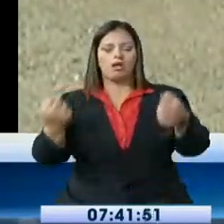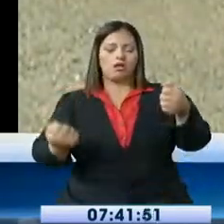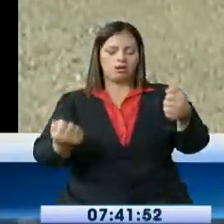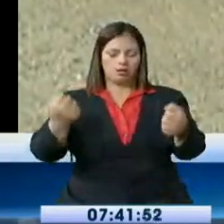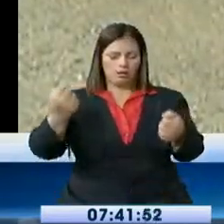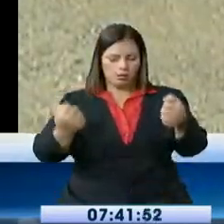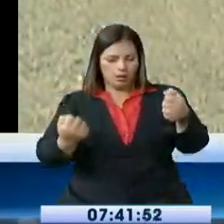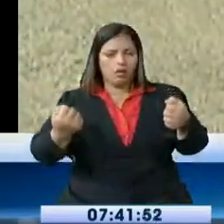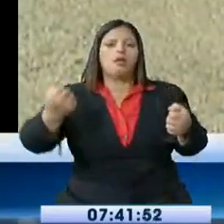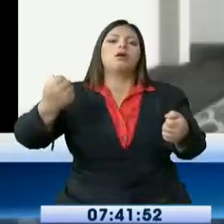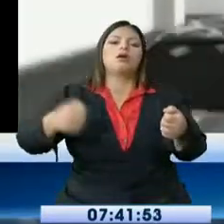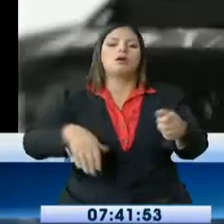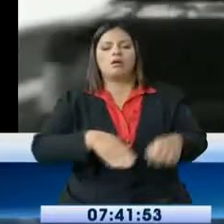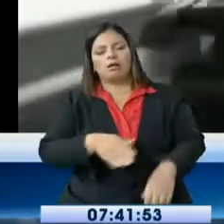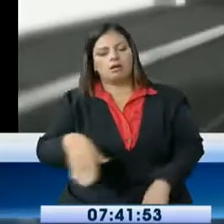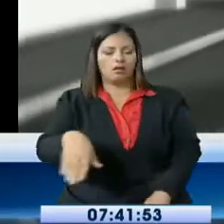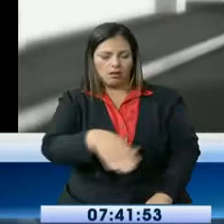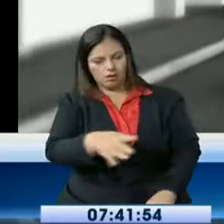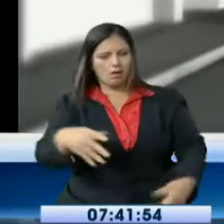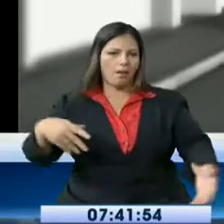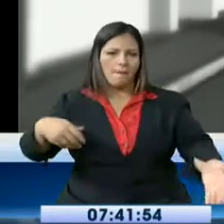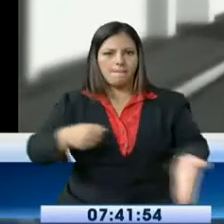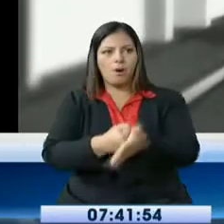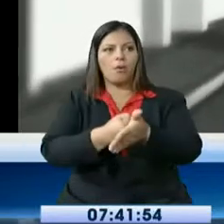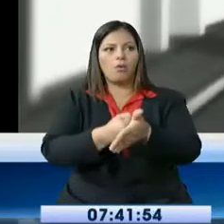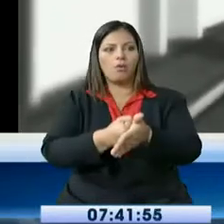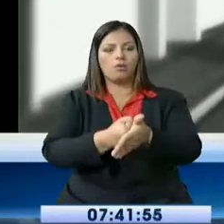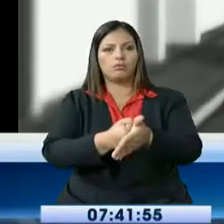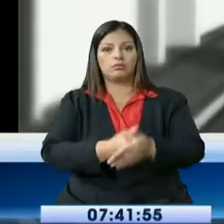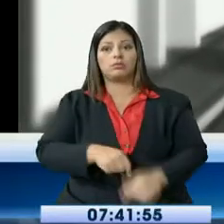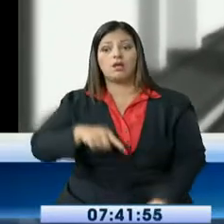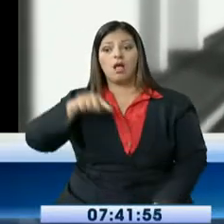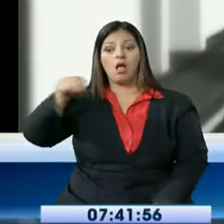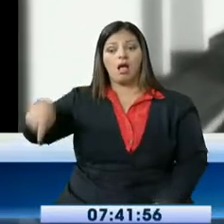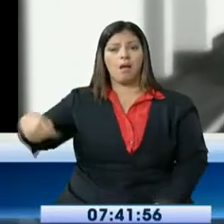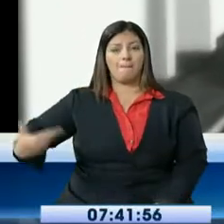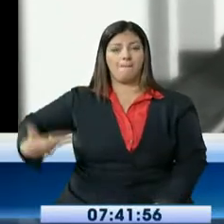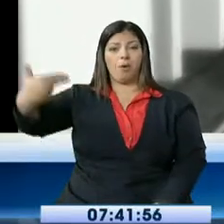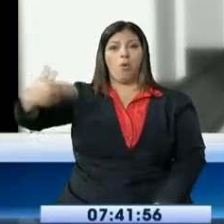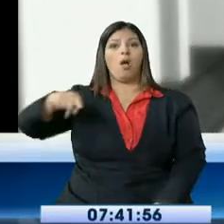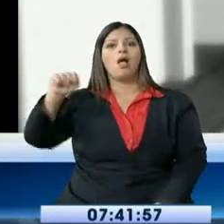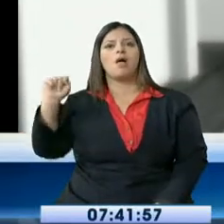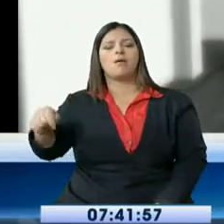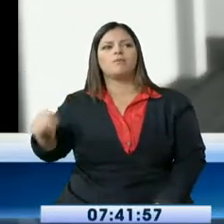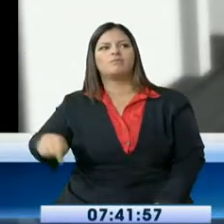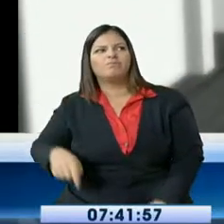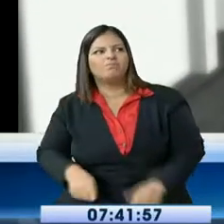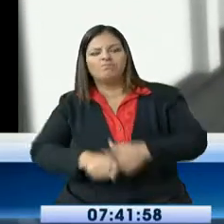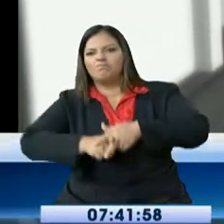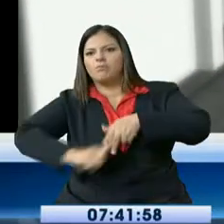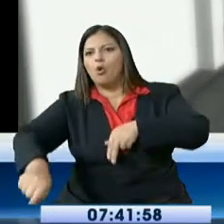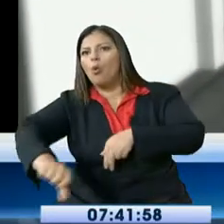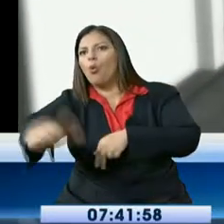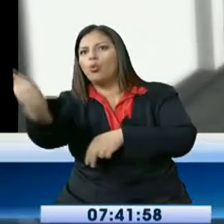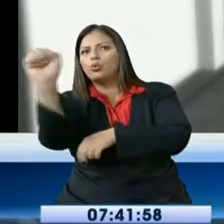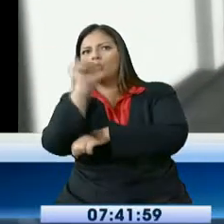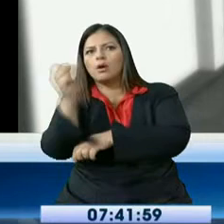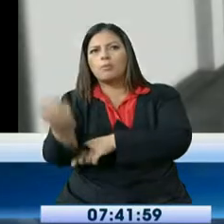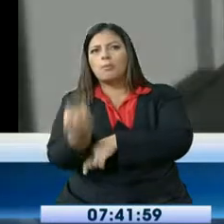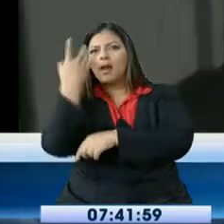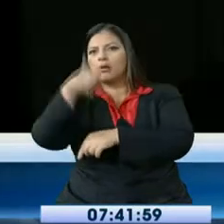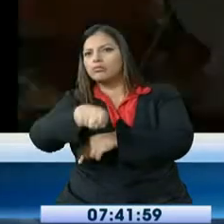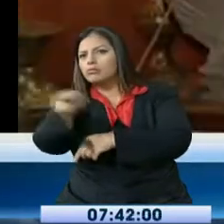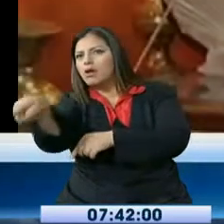donde recibió el resto de los disparos. Lo fugó en un auto blanco, si no me equivoco, que lo esperaba en la parte de acá atrás, en la